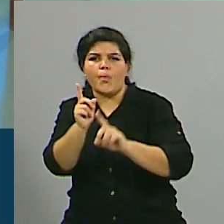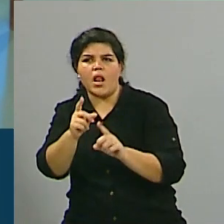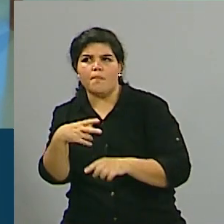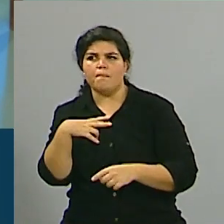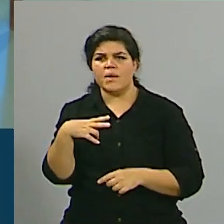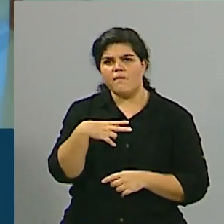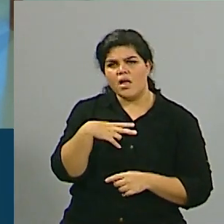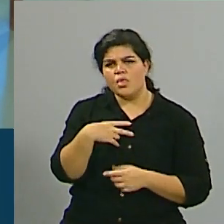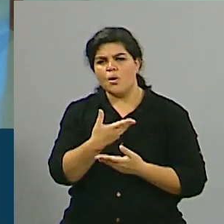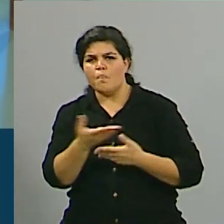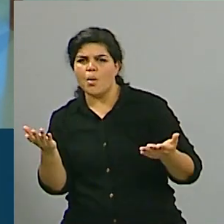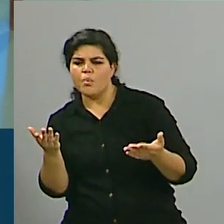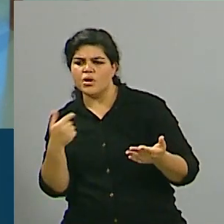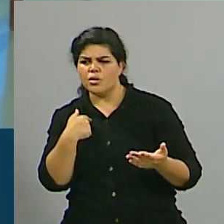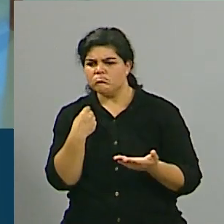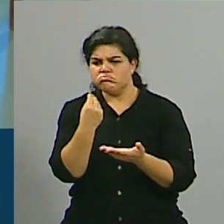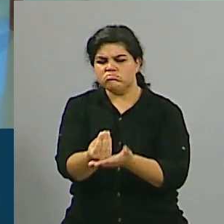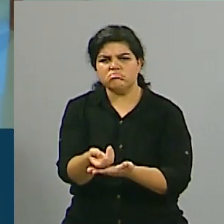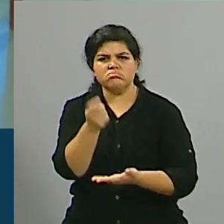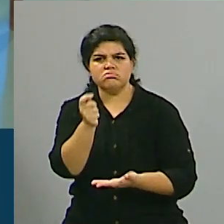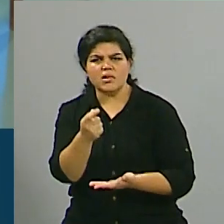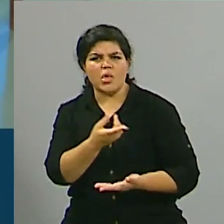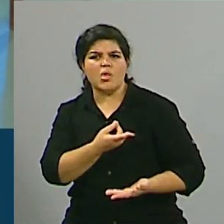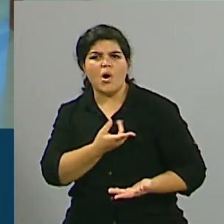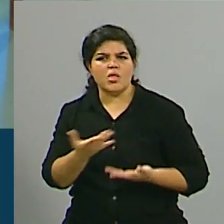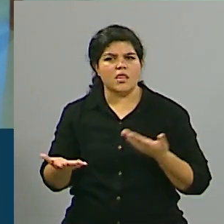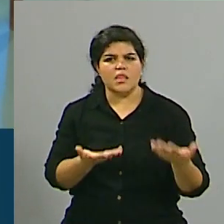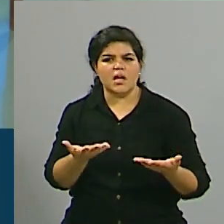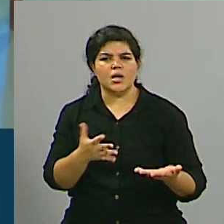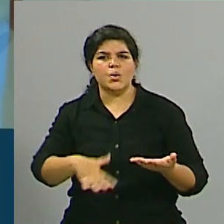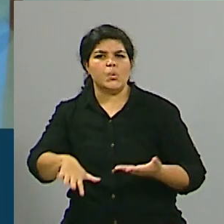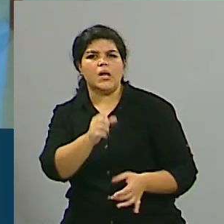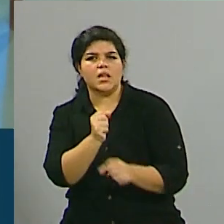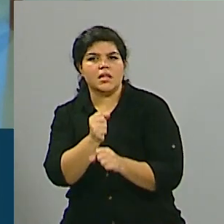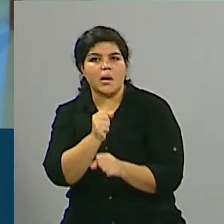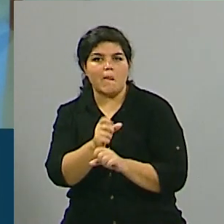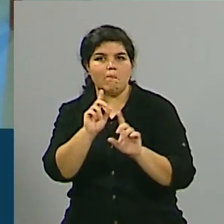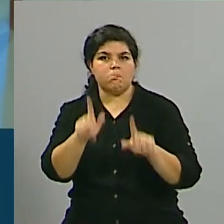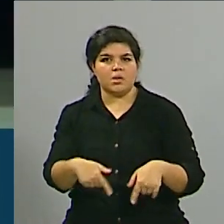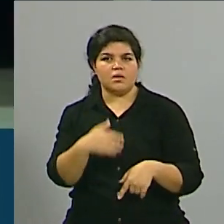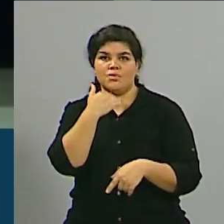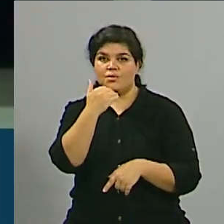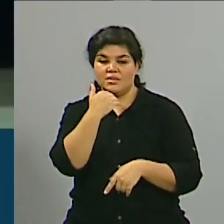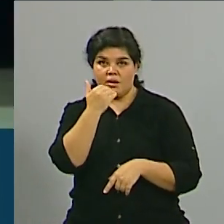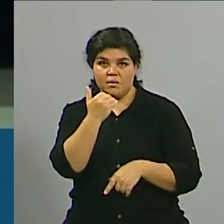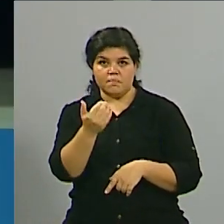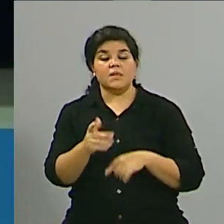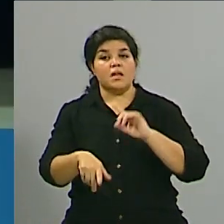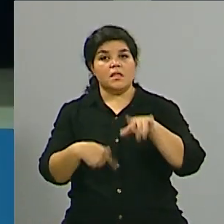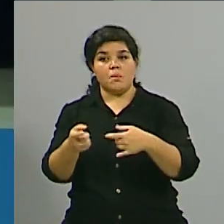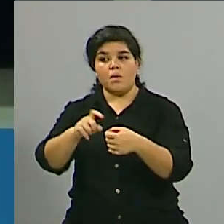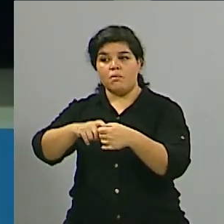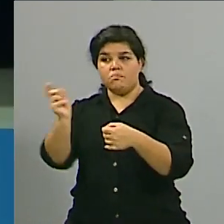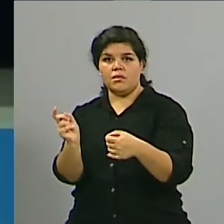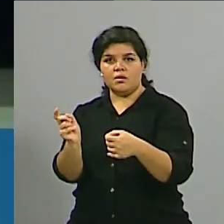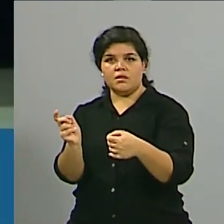de las cooperativas de trabajo, donde la indumentaria se la da el municipio, pero al momento de quedar desvinculado de esas cooperativas, el Estado le dice, no, eras empleado